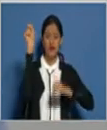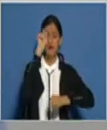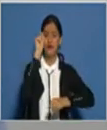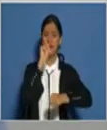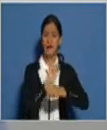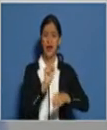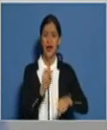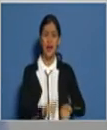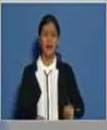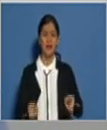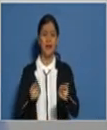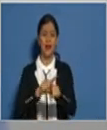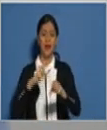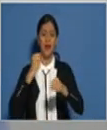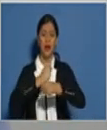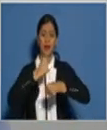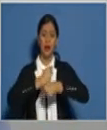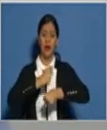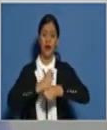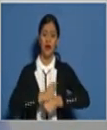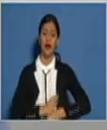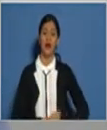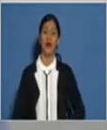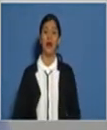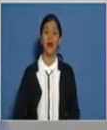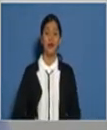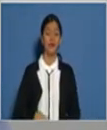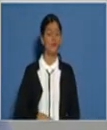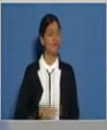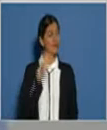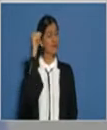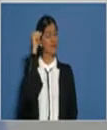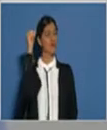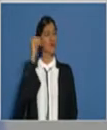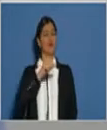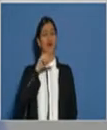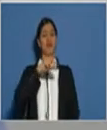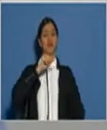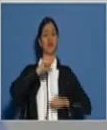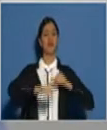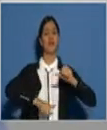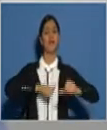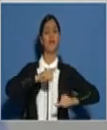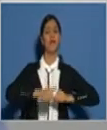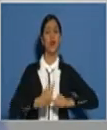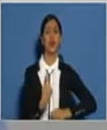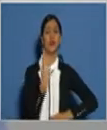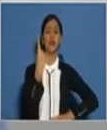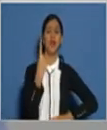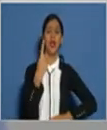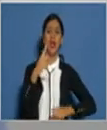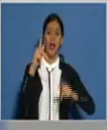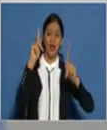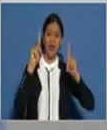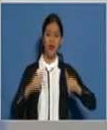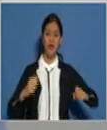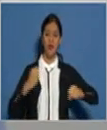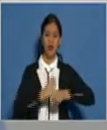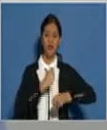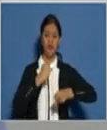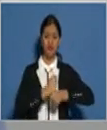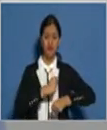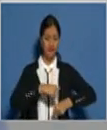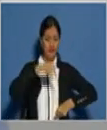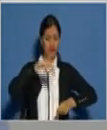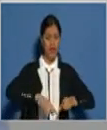reivindicaciones laborales, por supuesto, y recordando el esfuerzo de cada trabajador y trabajadora de este gran país, de esta